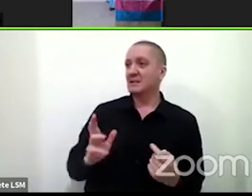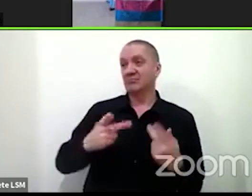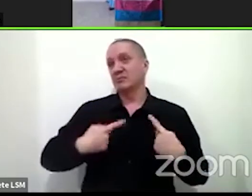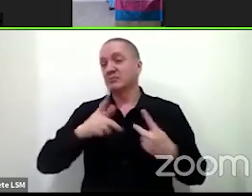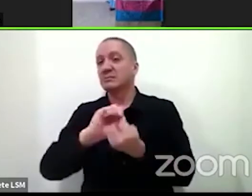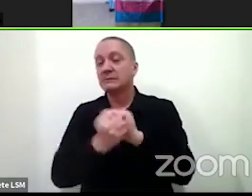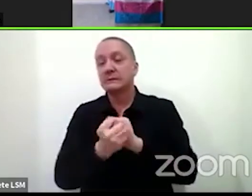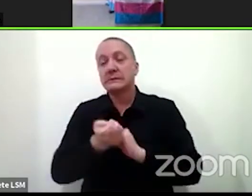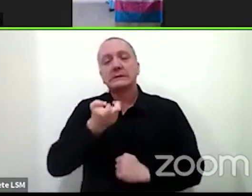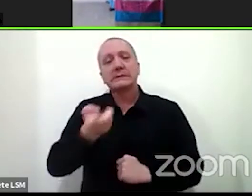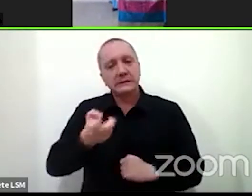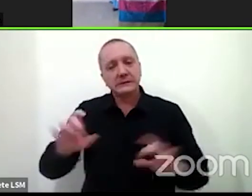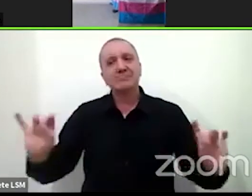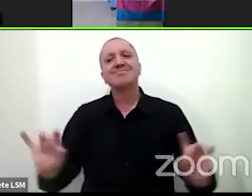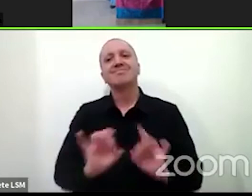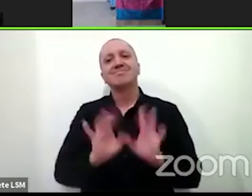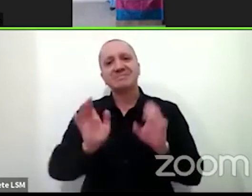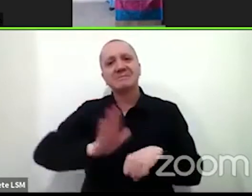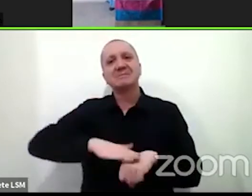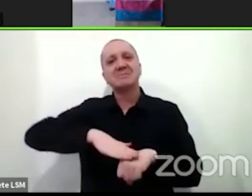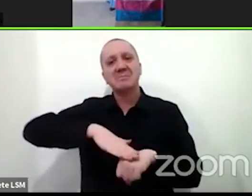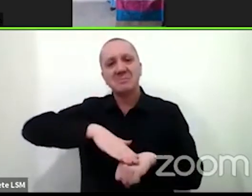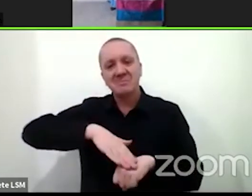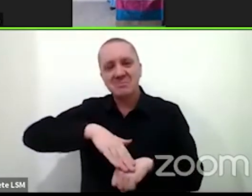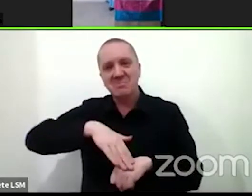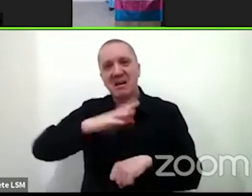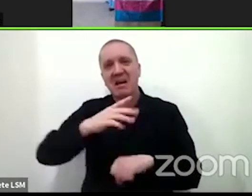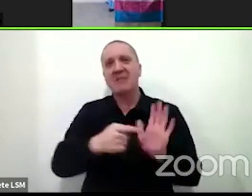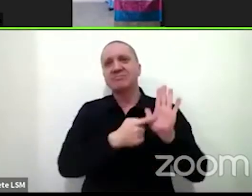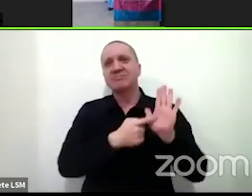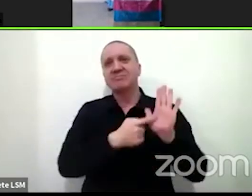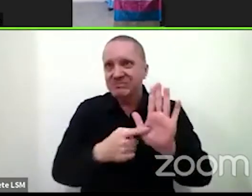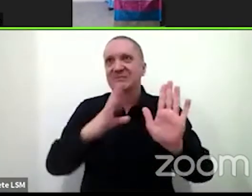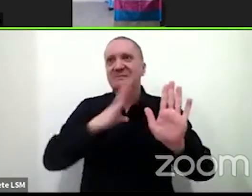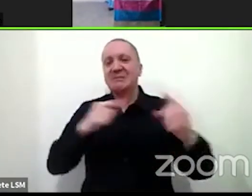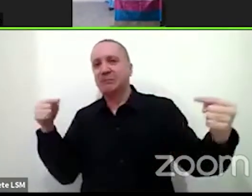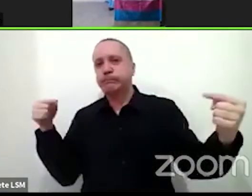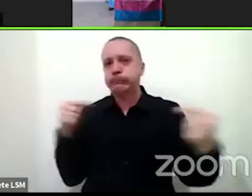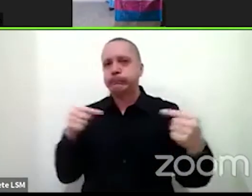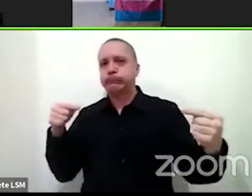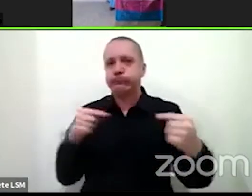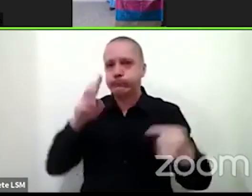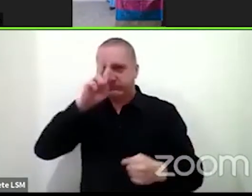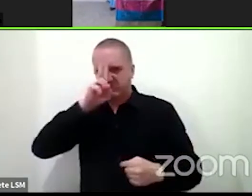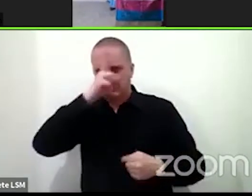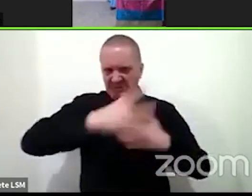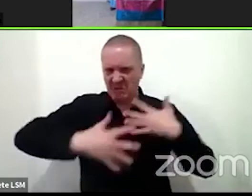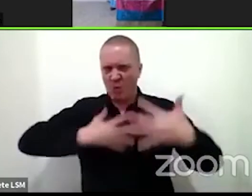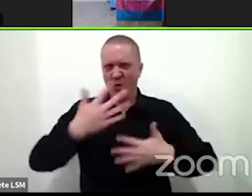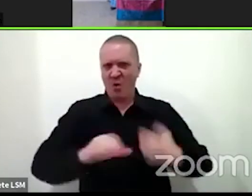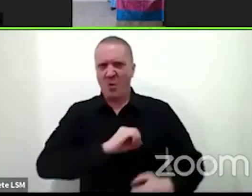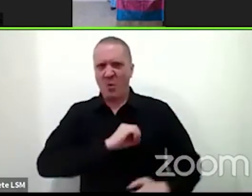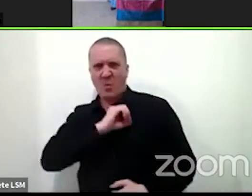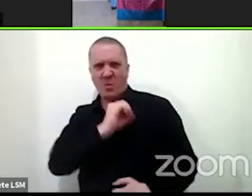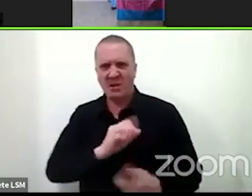trajo consigo el aumento de la exposición a la transfobia y la violencia de identidad de género, así como la